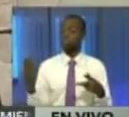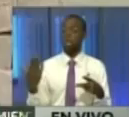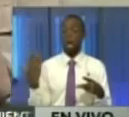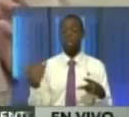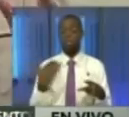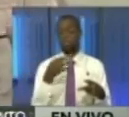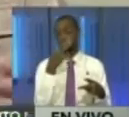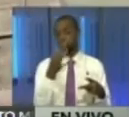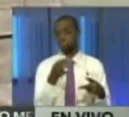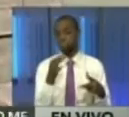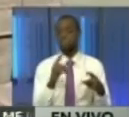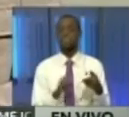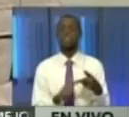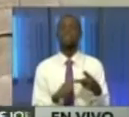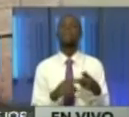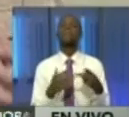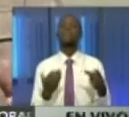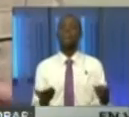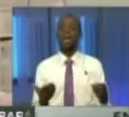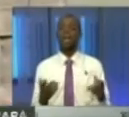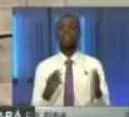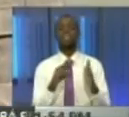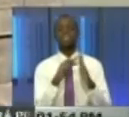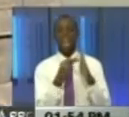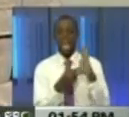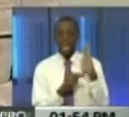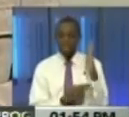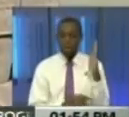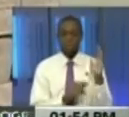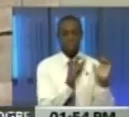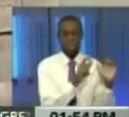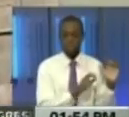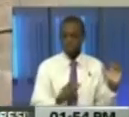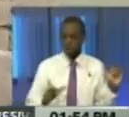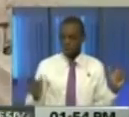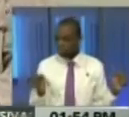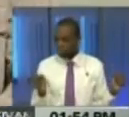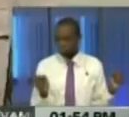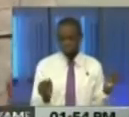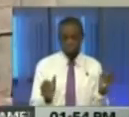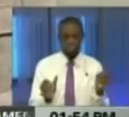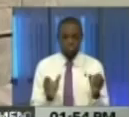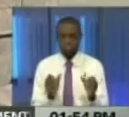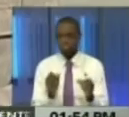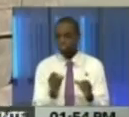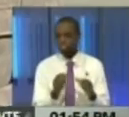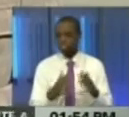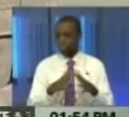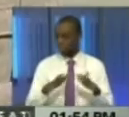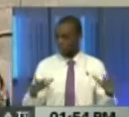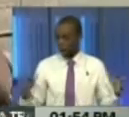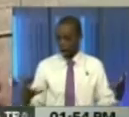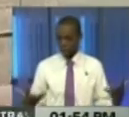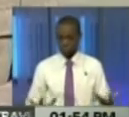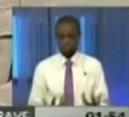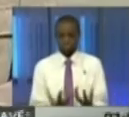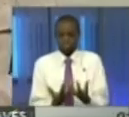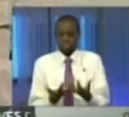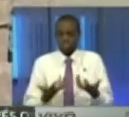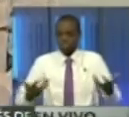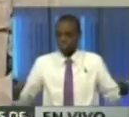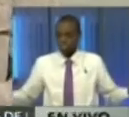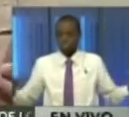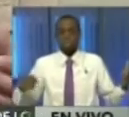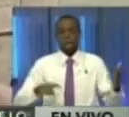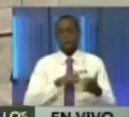también, es el factor técnico y humano, que también forma parte de toda esta estructura, una estructura electoral bastante